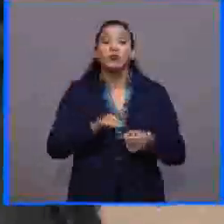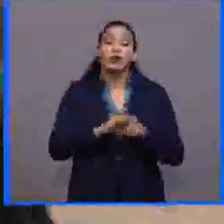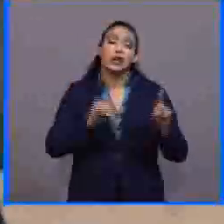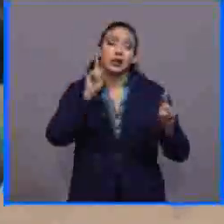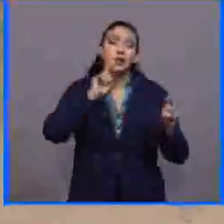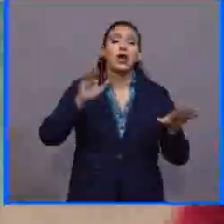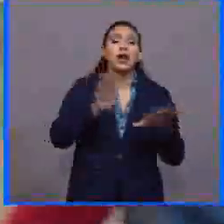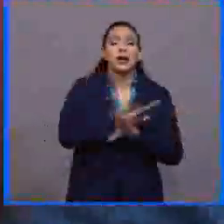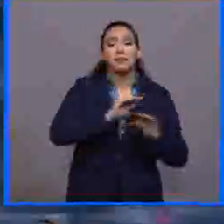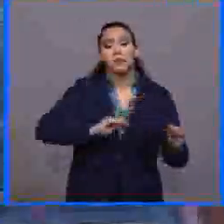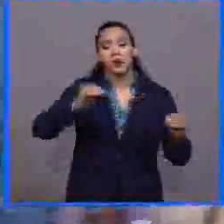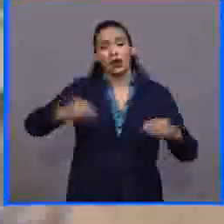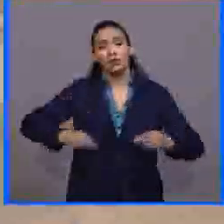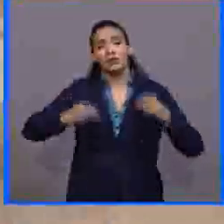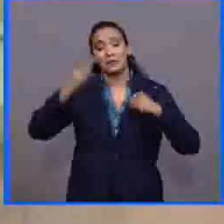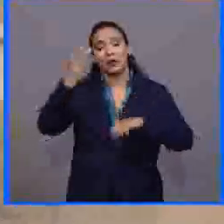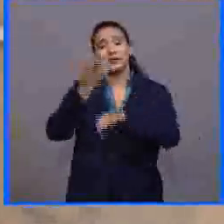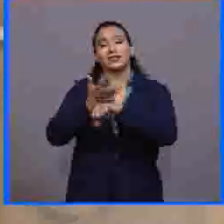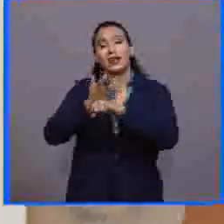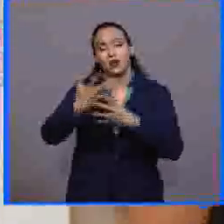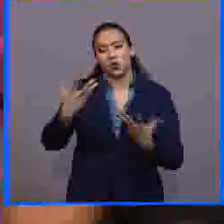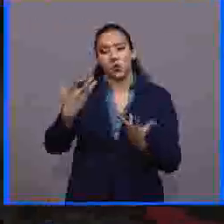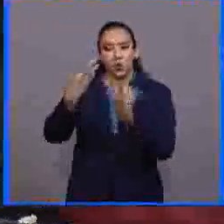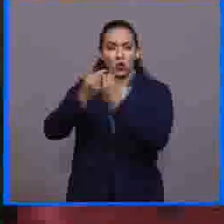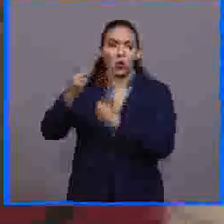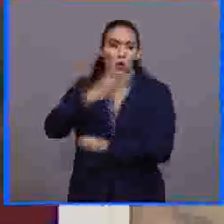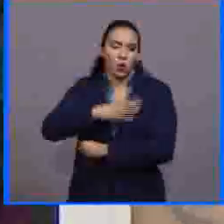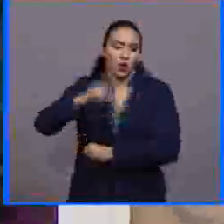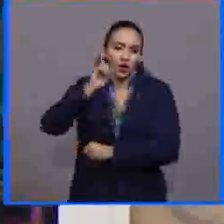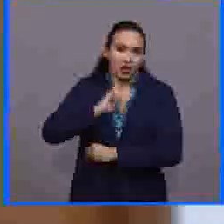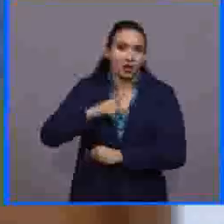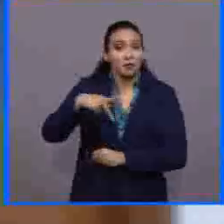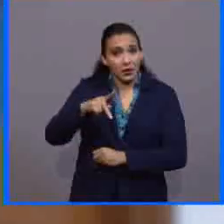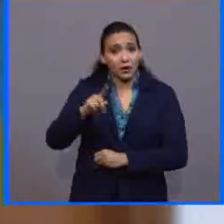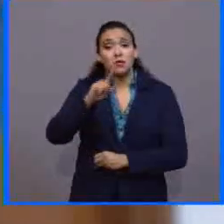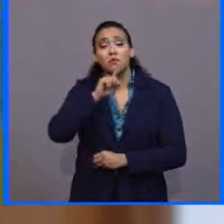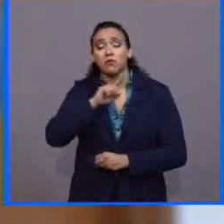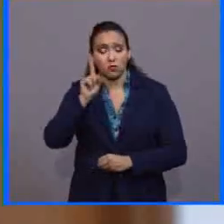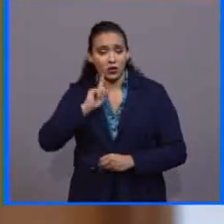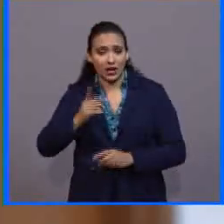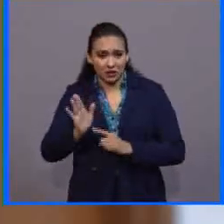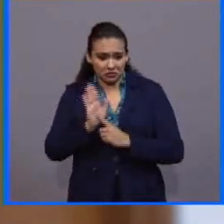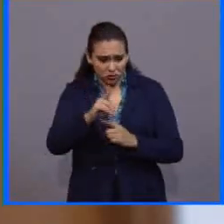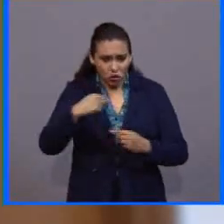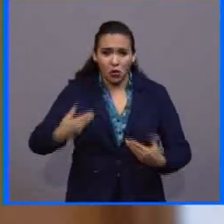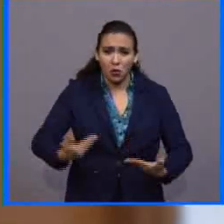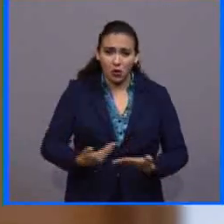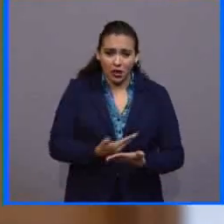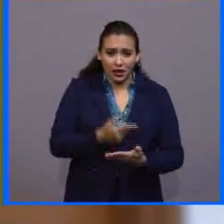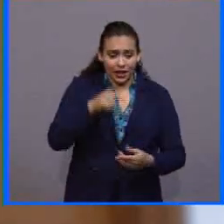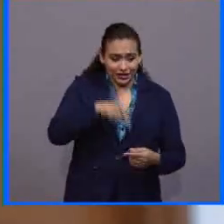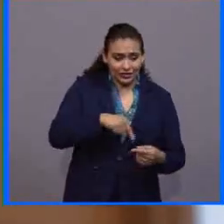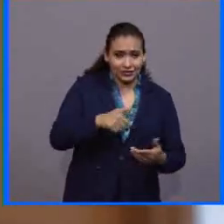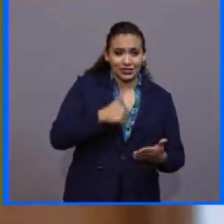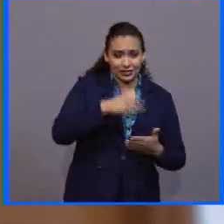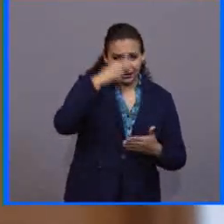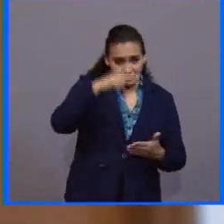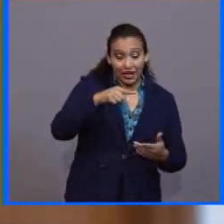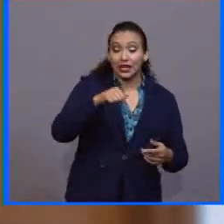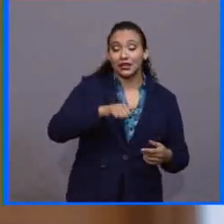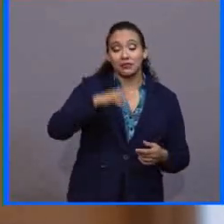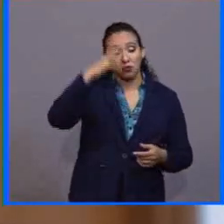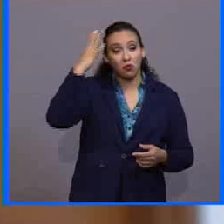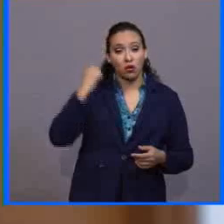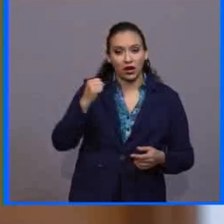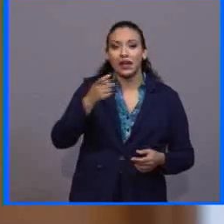a Estados Unidos con su hija. A pesar de que la afectada comprobó su residencia, las autoridades la obligaron a acudir